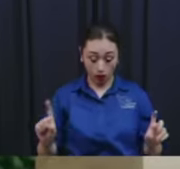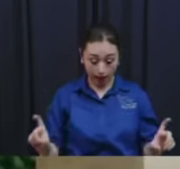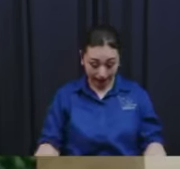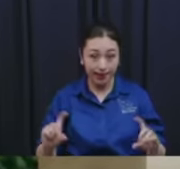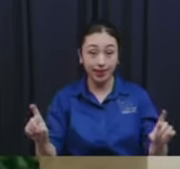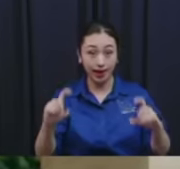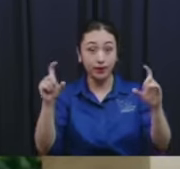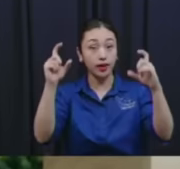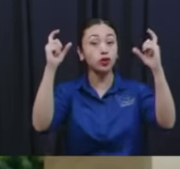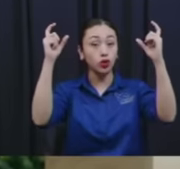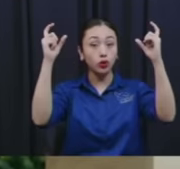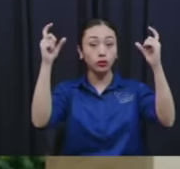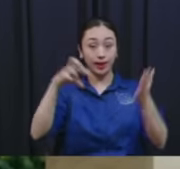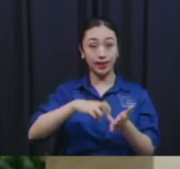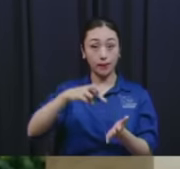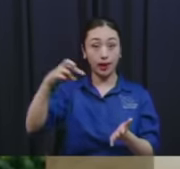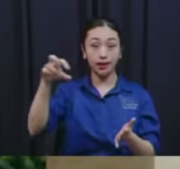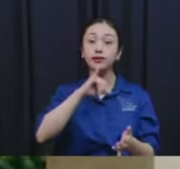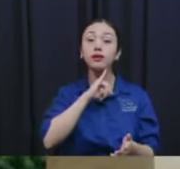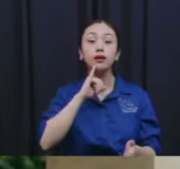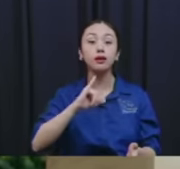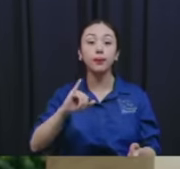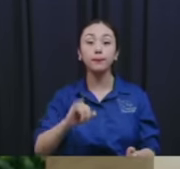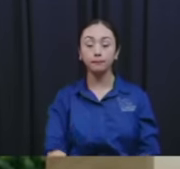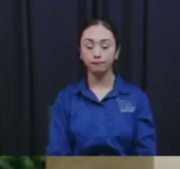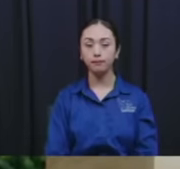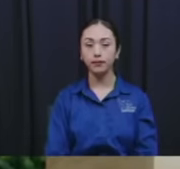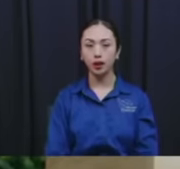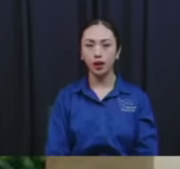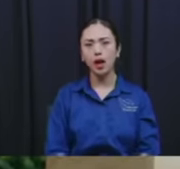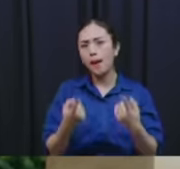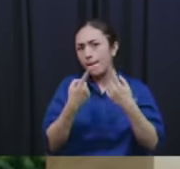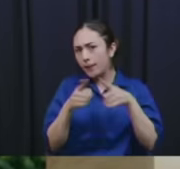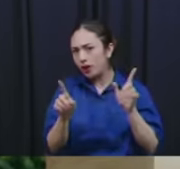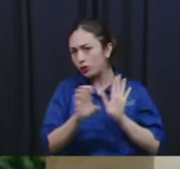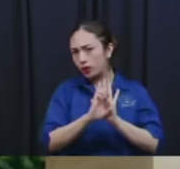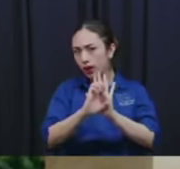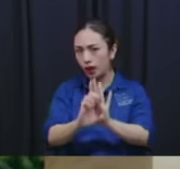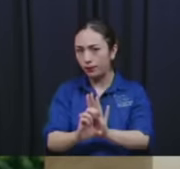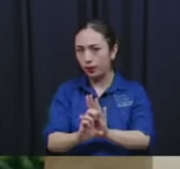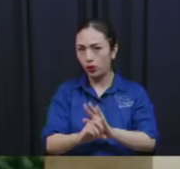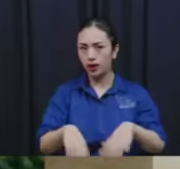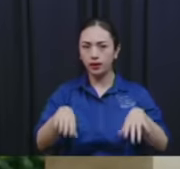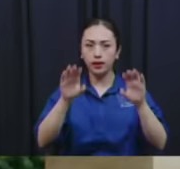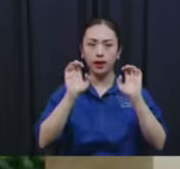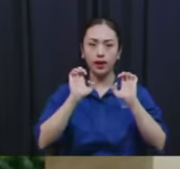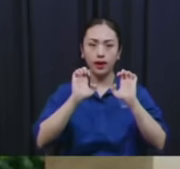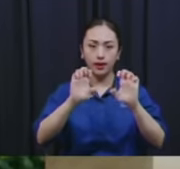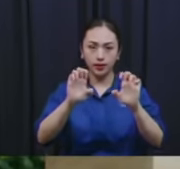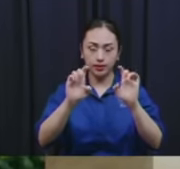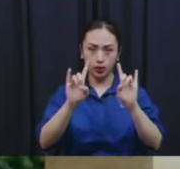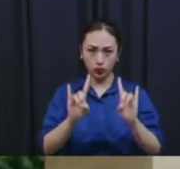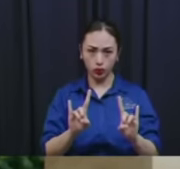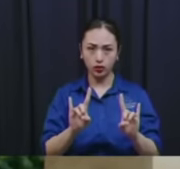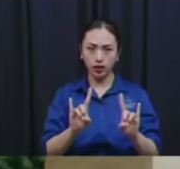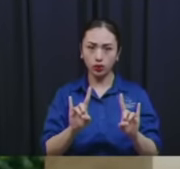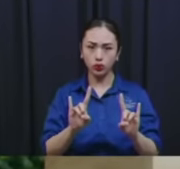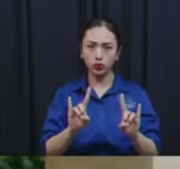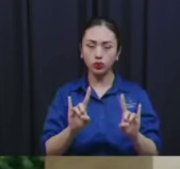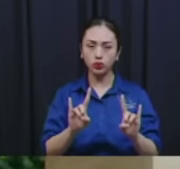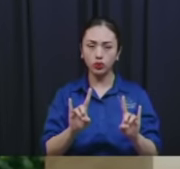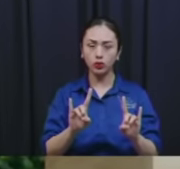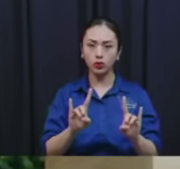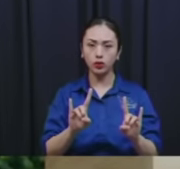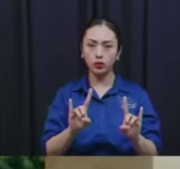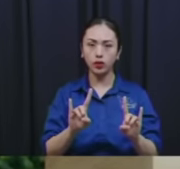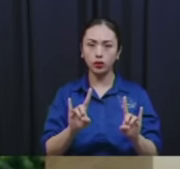soldados pero usted Mira por ejemplo en Estados Unidos ellos velan pu por poner un ejemplo pues